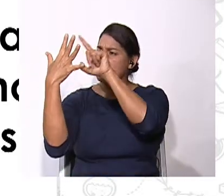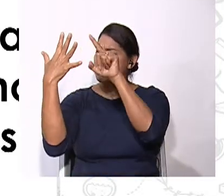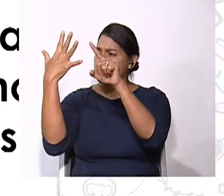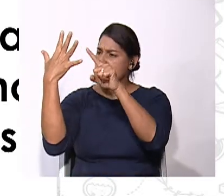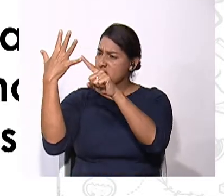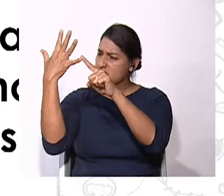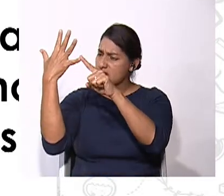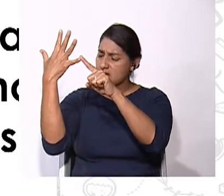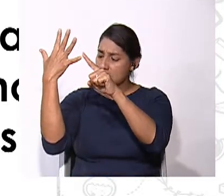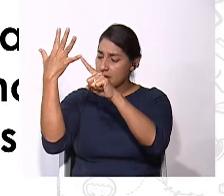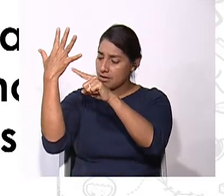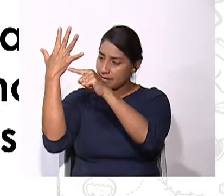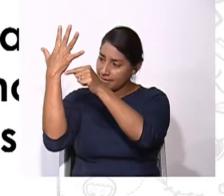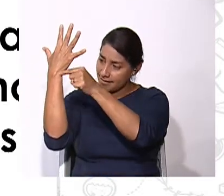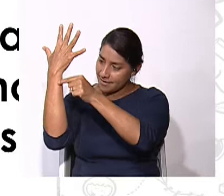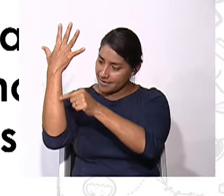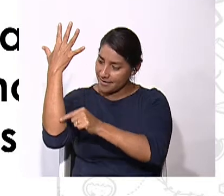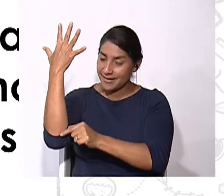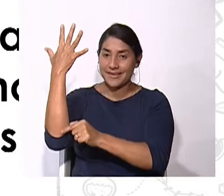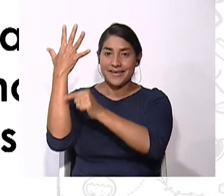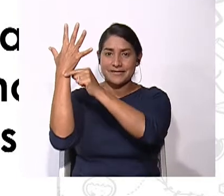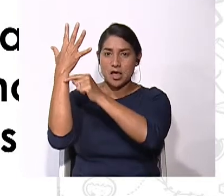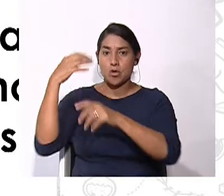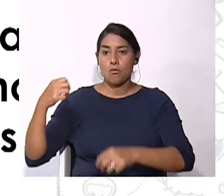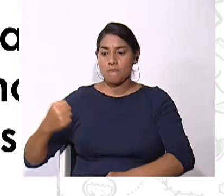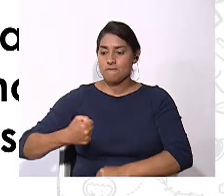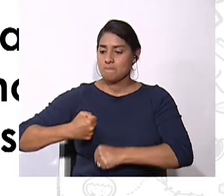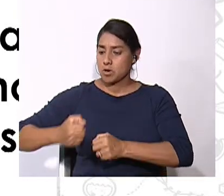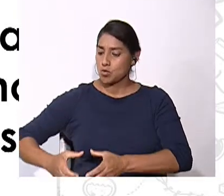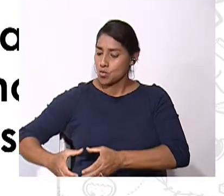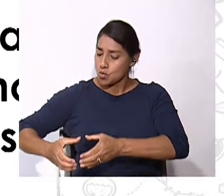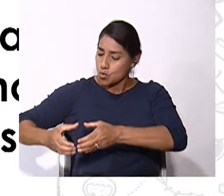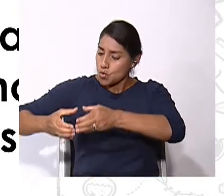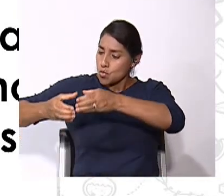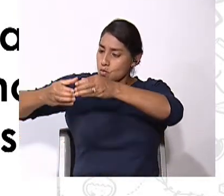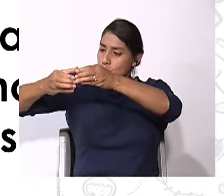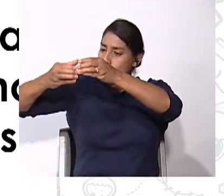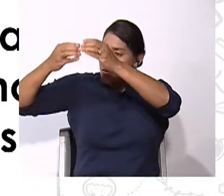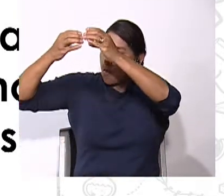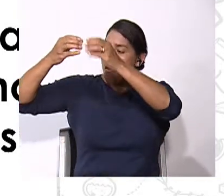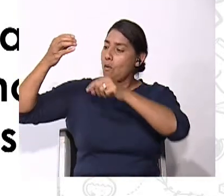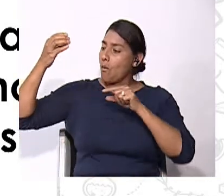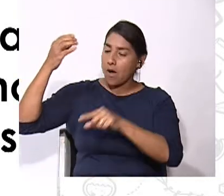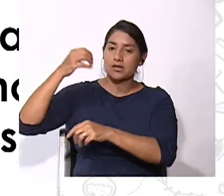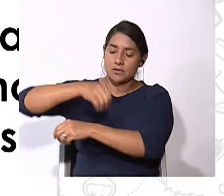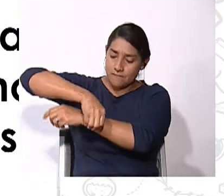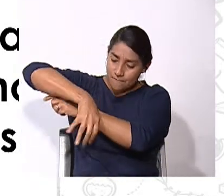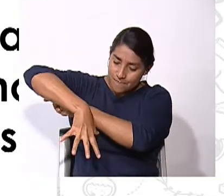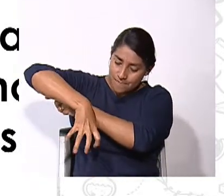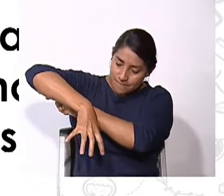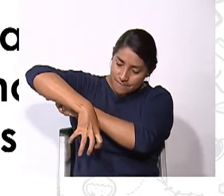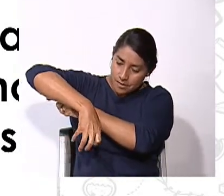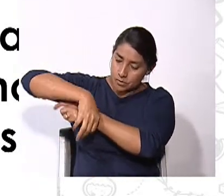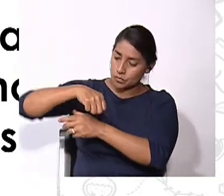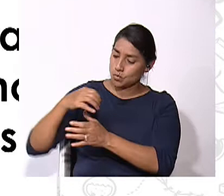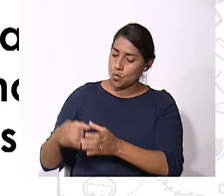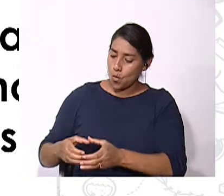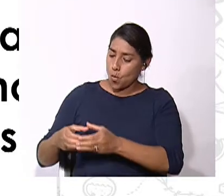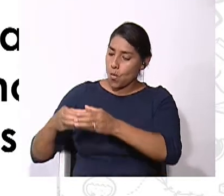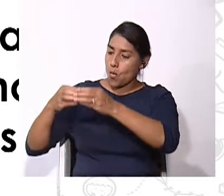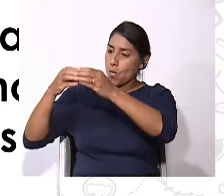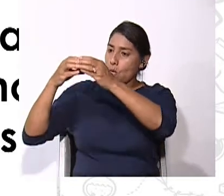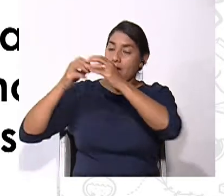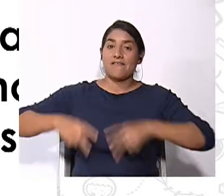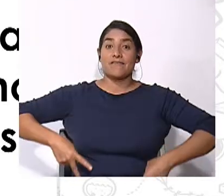el tronco, que es lo más importante, lo que le da vida al árbol. El tronco va a